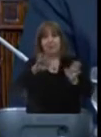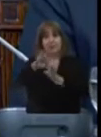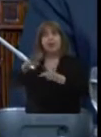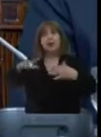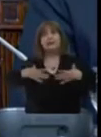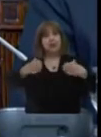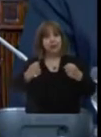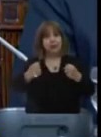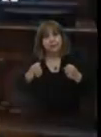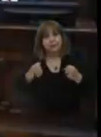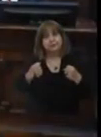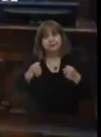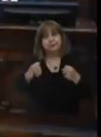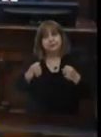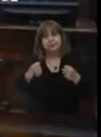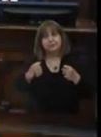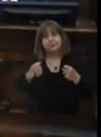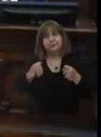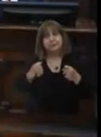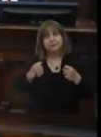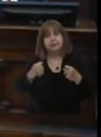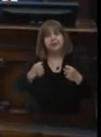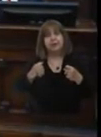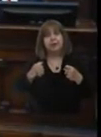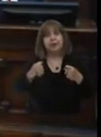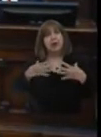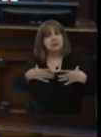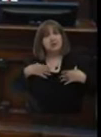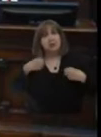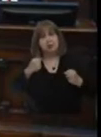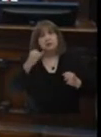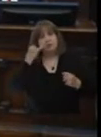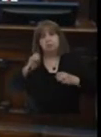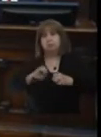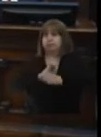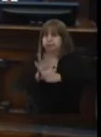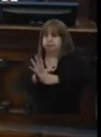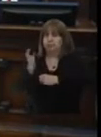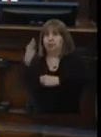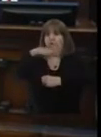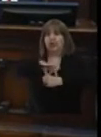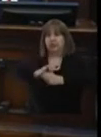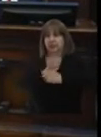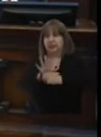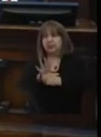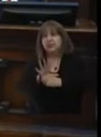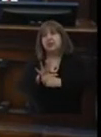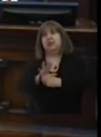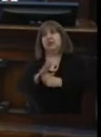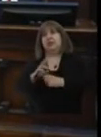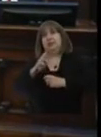a mí me parece que no es un problema cotidiano. Creo que se vuelve a equivocar con el método de revolear